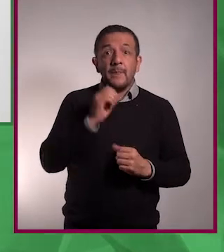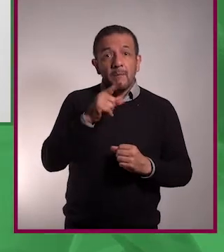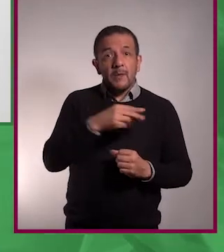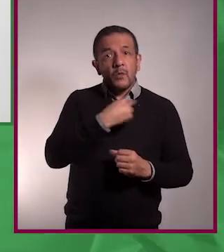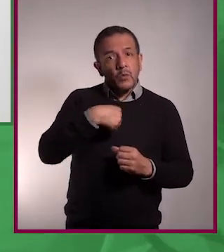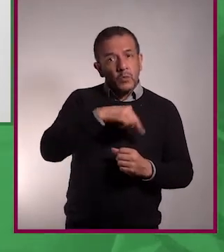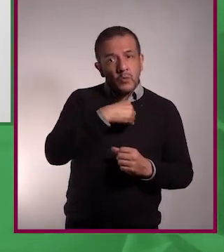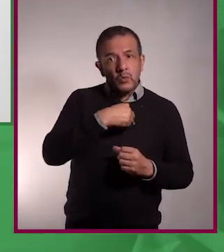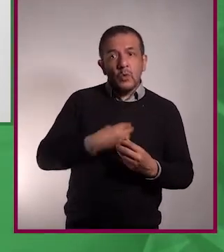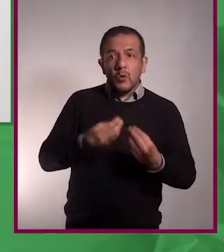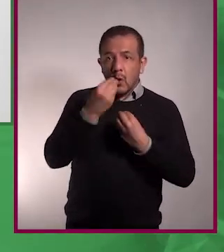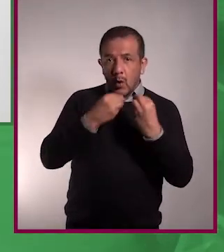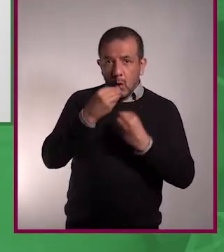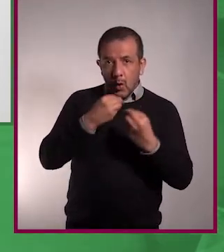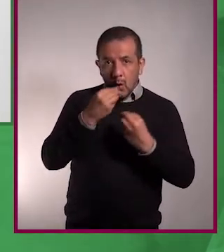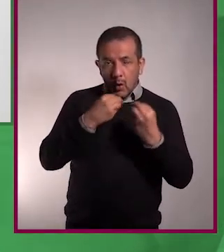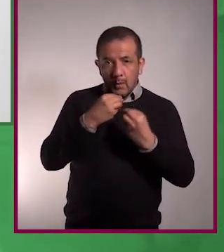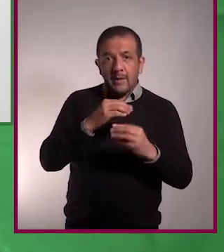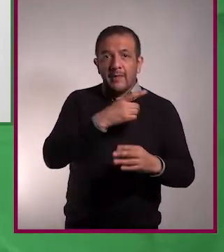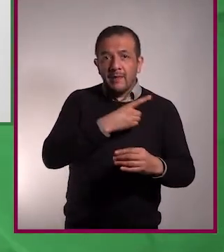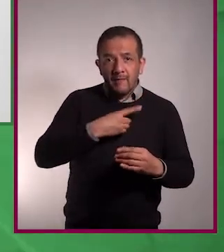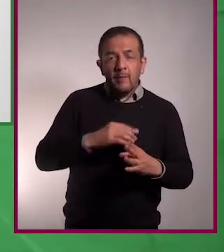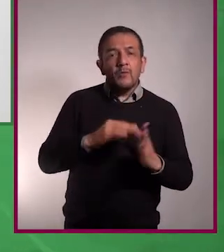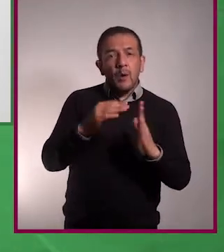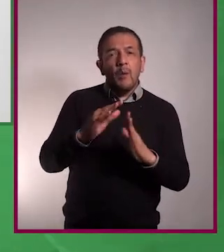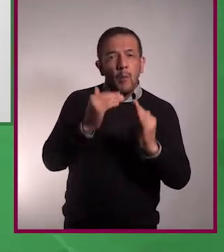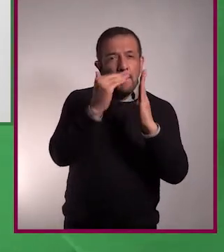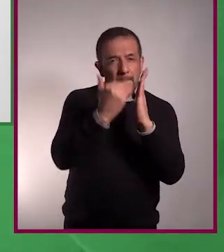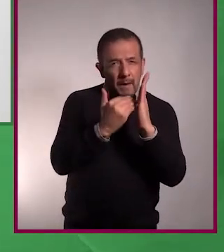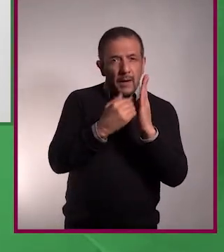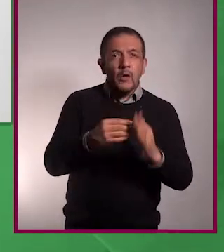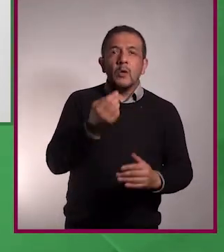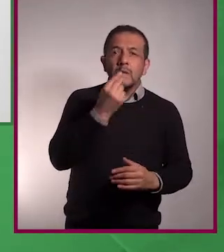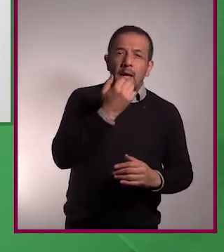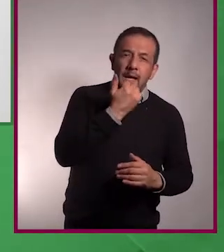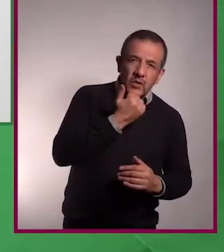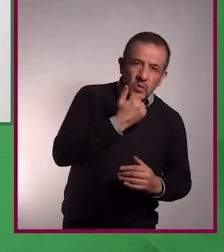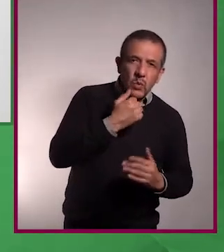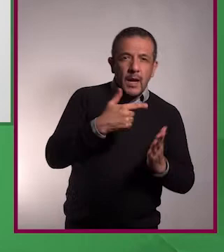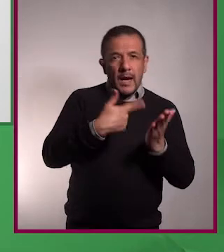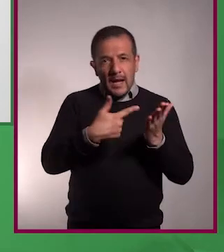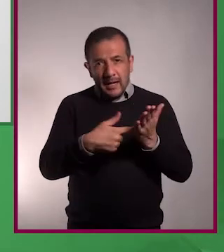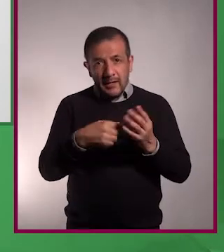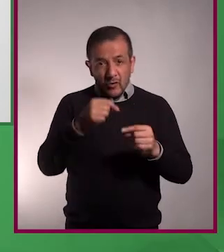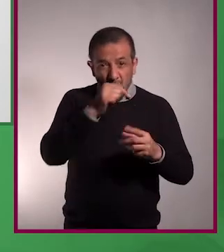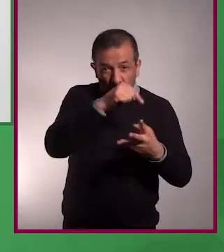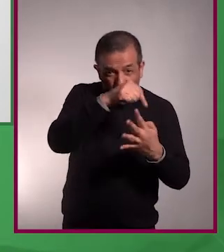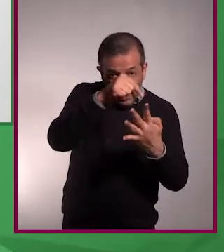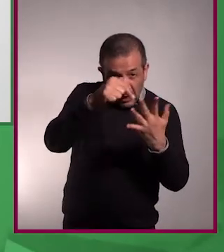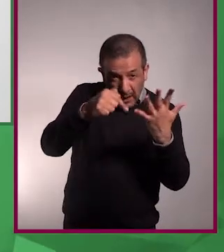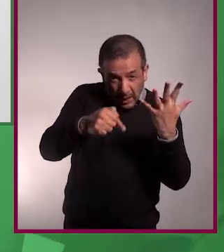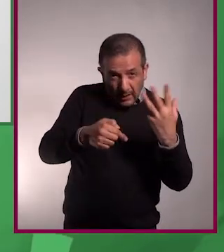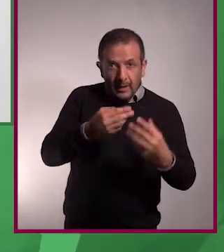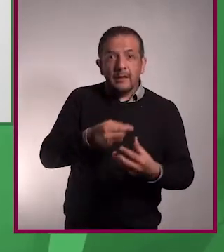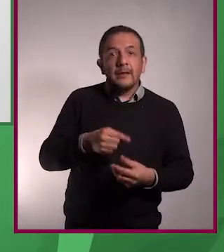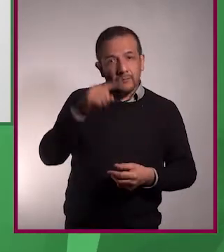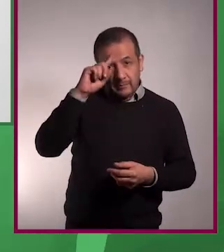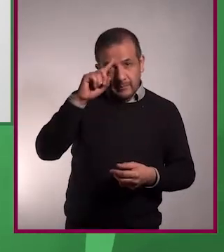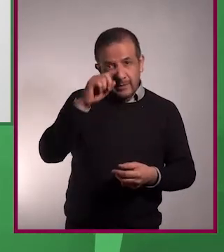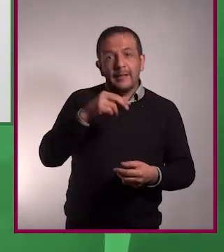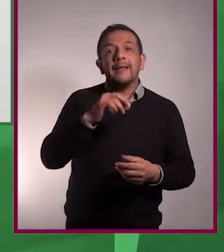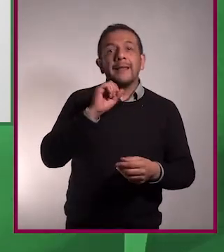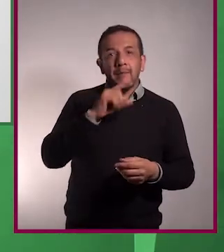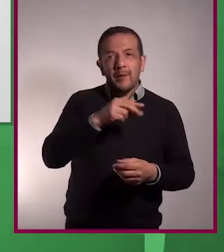los alimentos que producimos para reducir su contenido de sal, azúcar y grasas y asegurar que nos nutran. Combinando todas